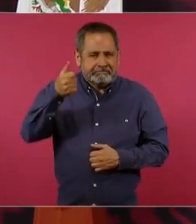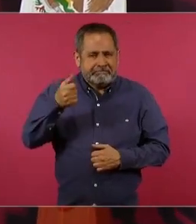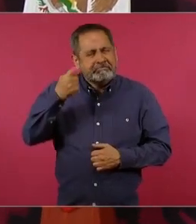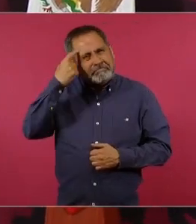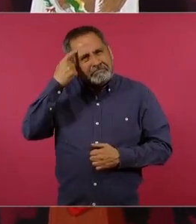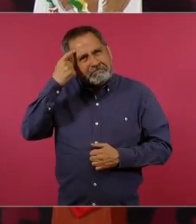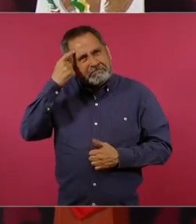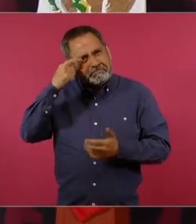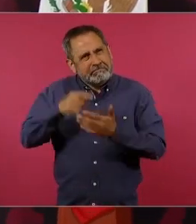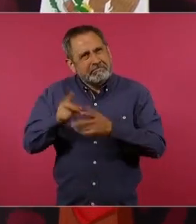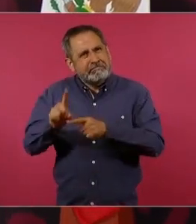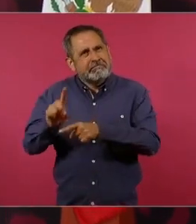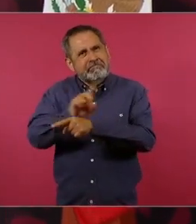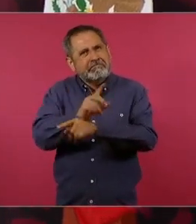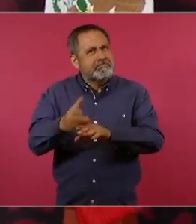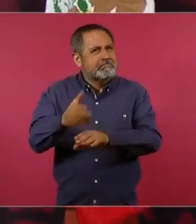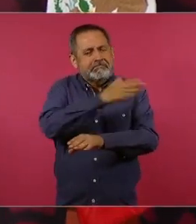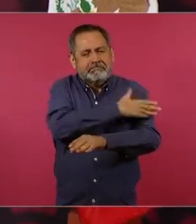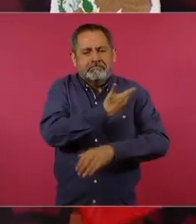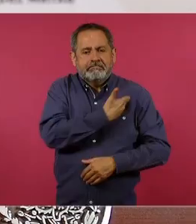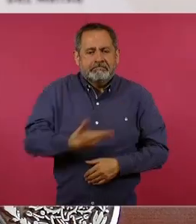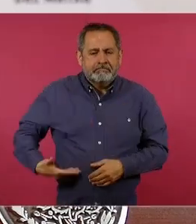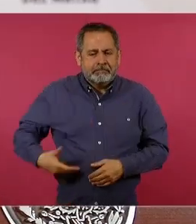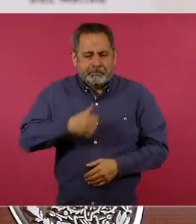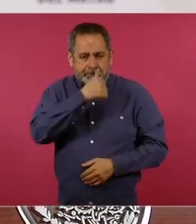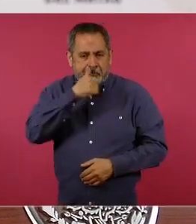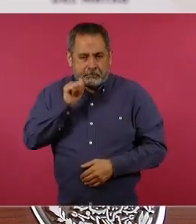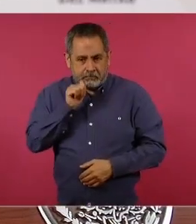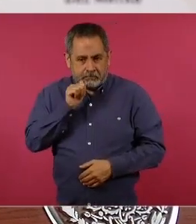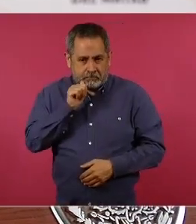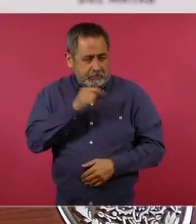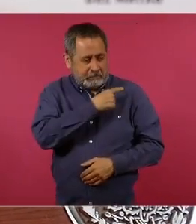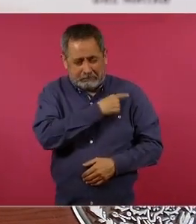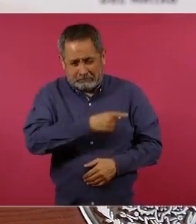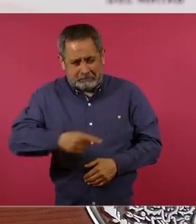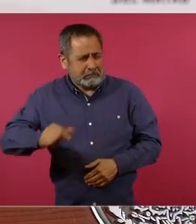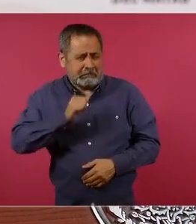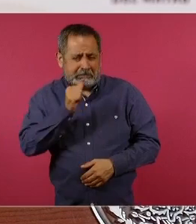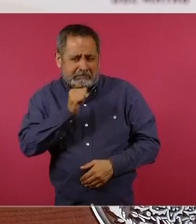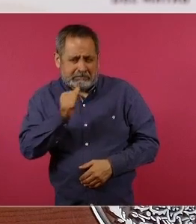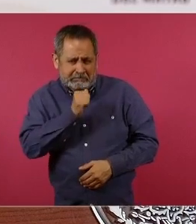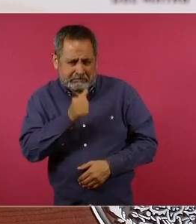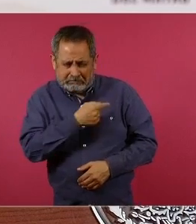la época del presidente Juárez, la primera vez